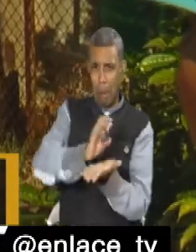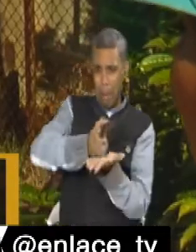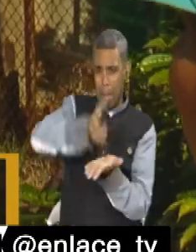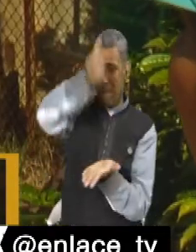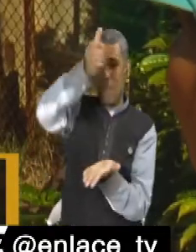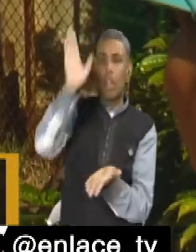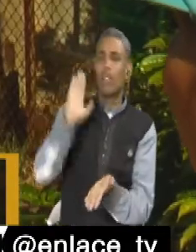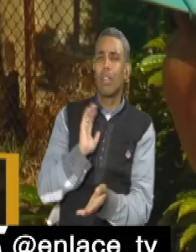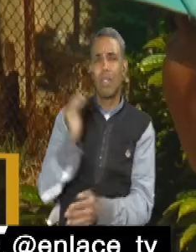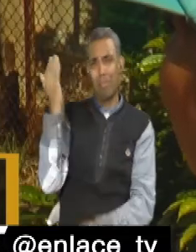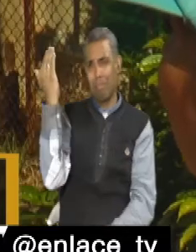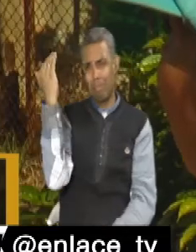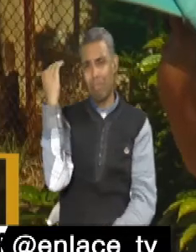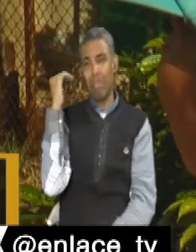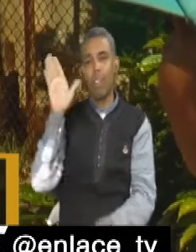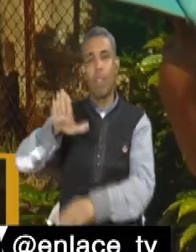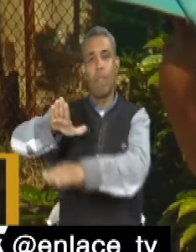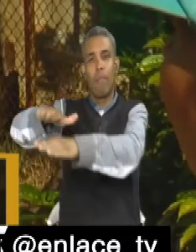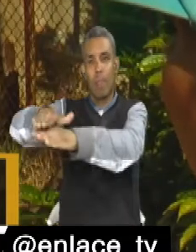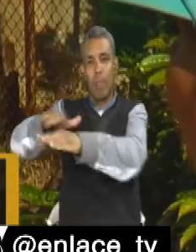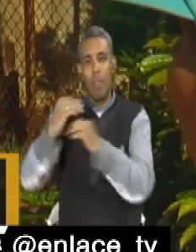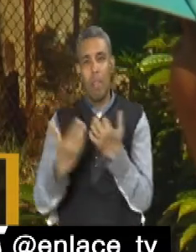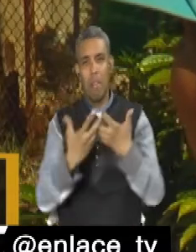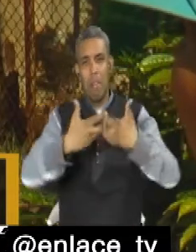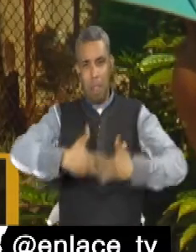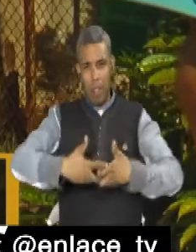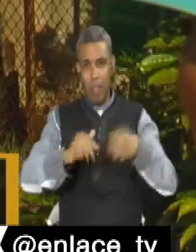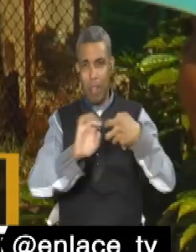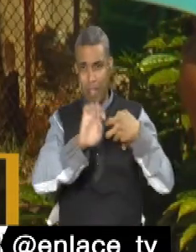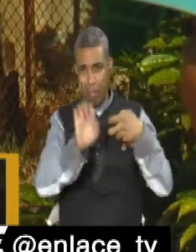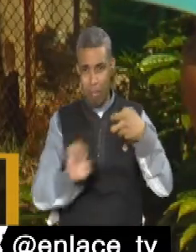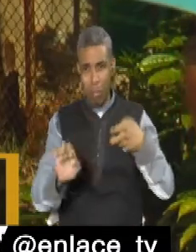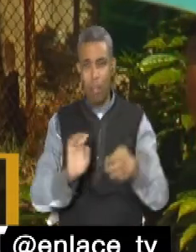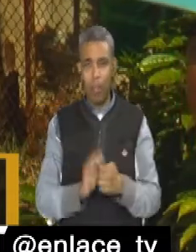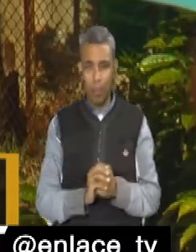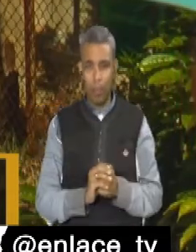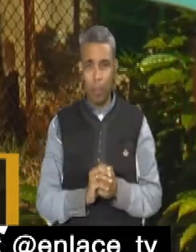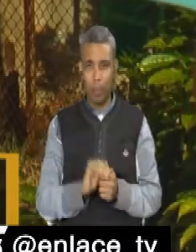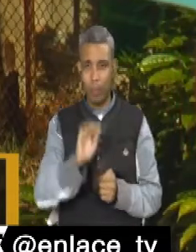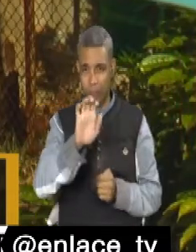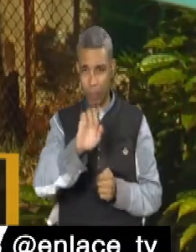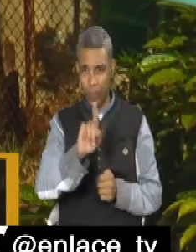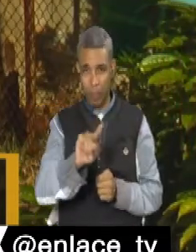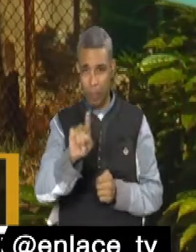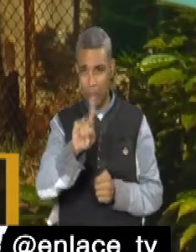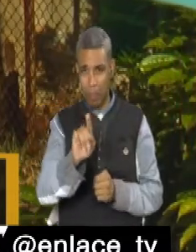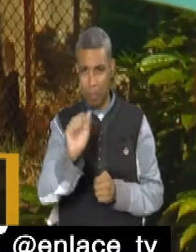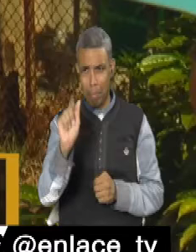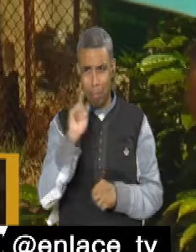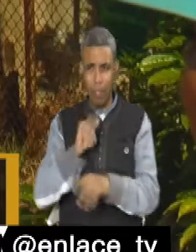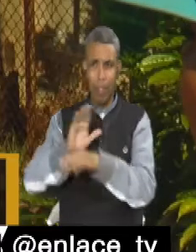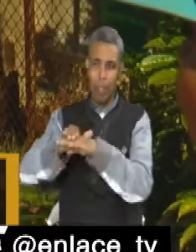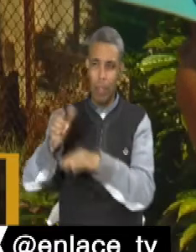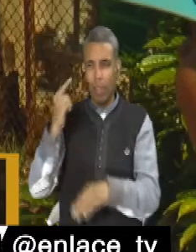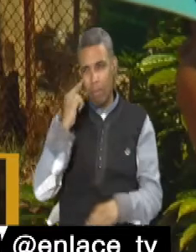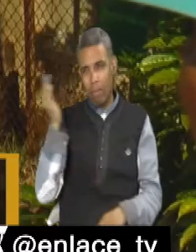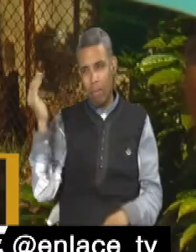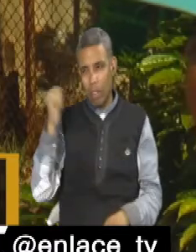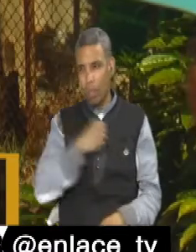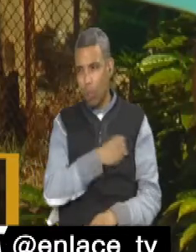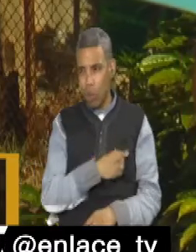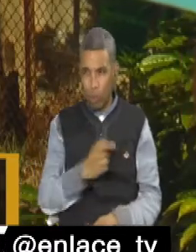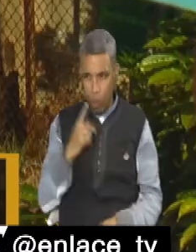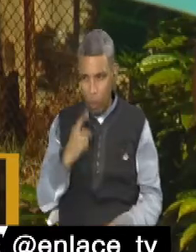de Santander la remoción de un poste de energía que nos obstaculiza llegar